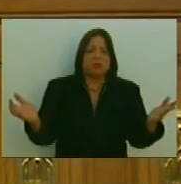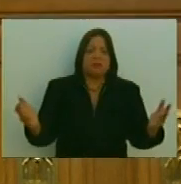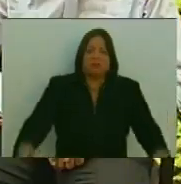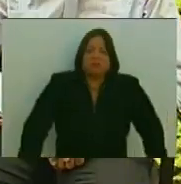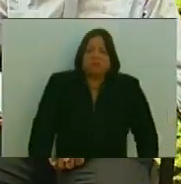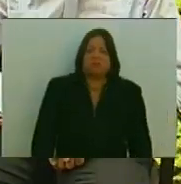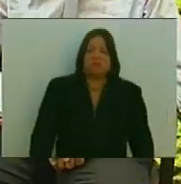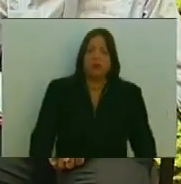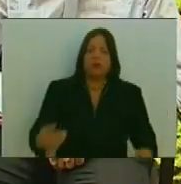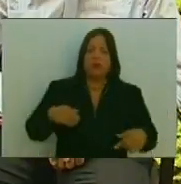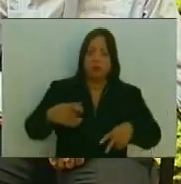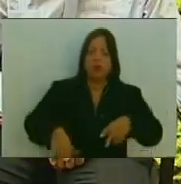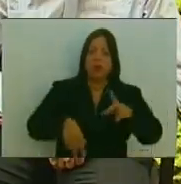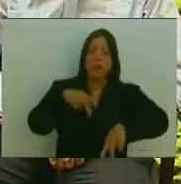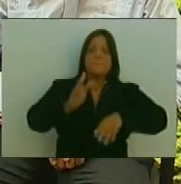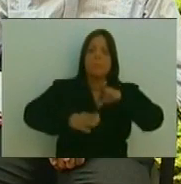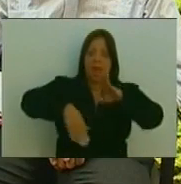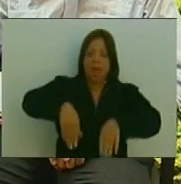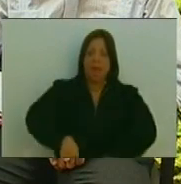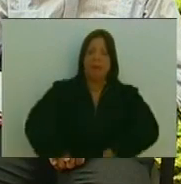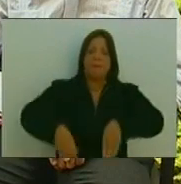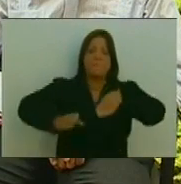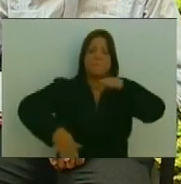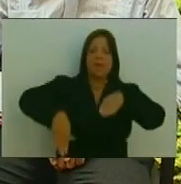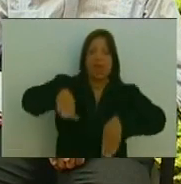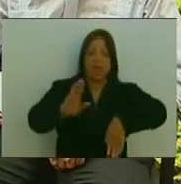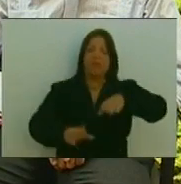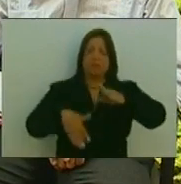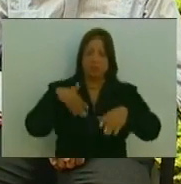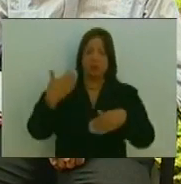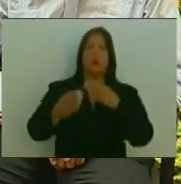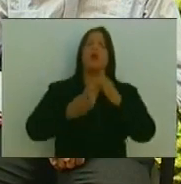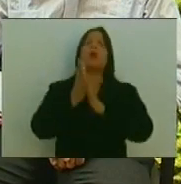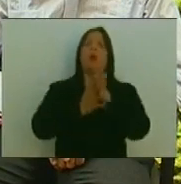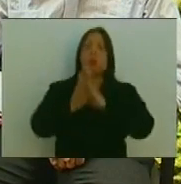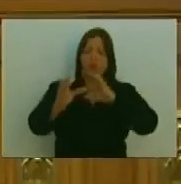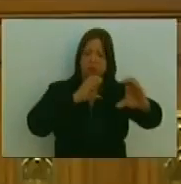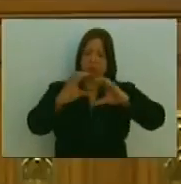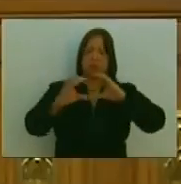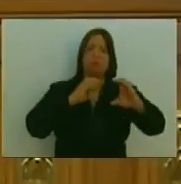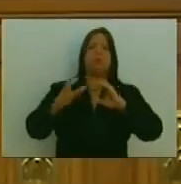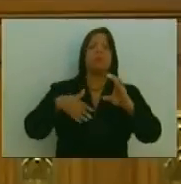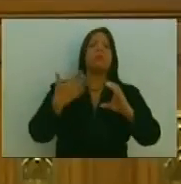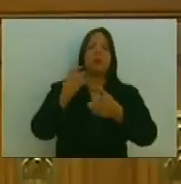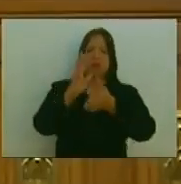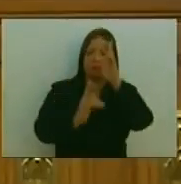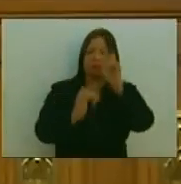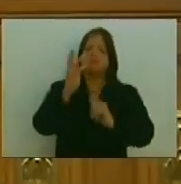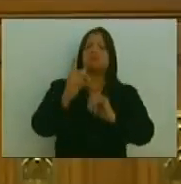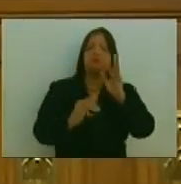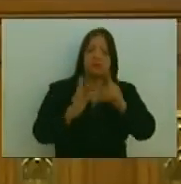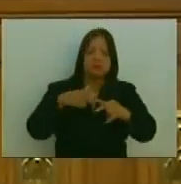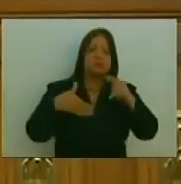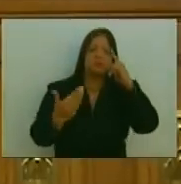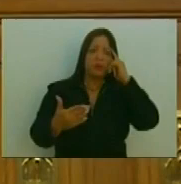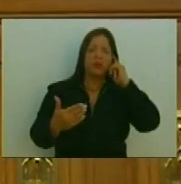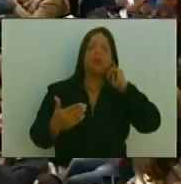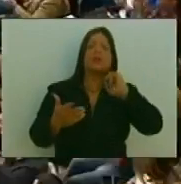brazos, puedo utilizar mis pies como mecanismo de comunicación para poder...